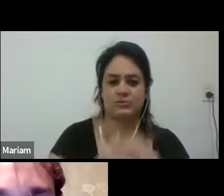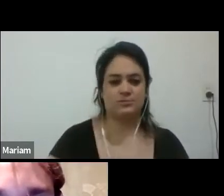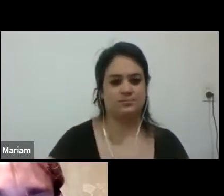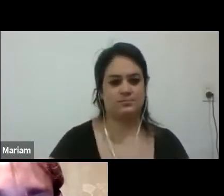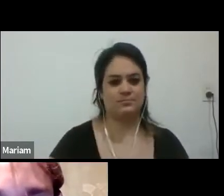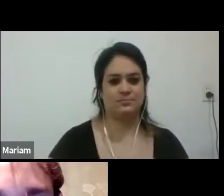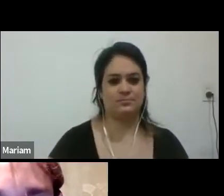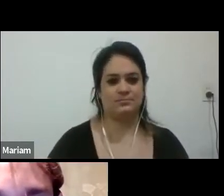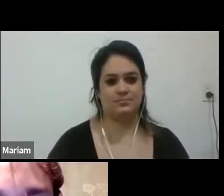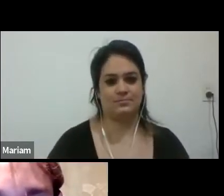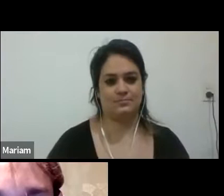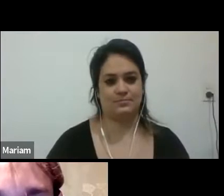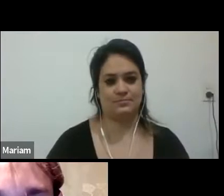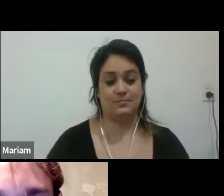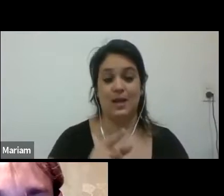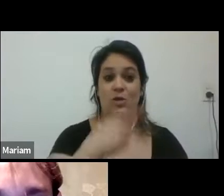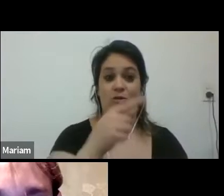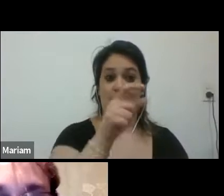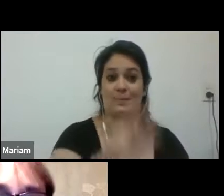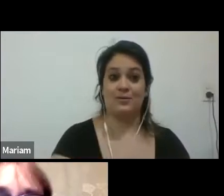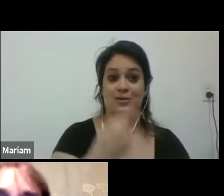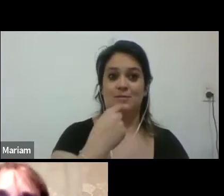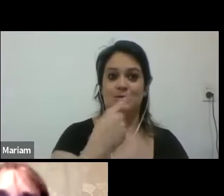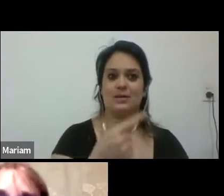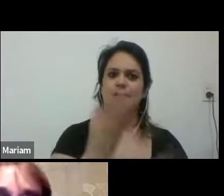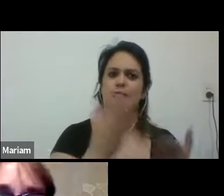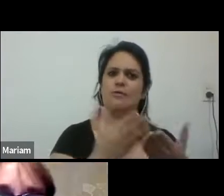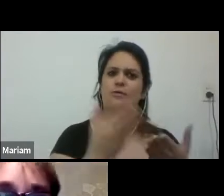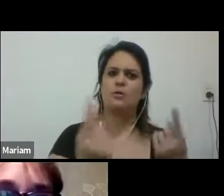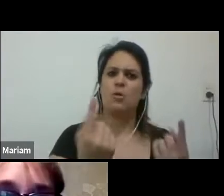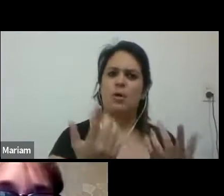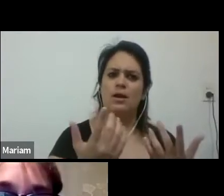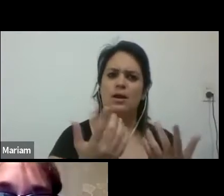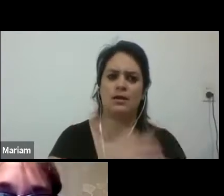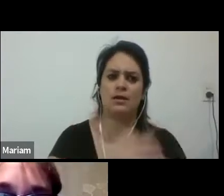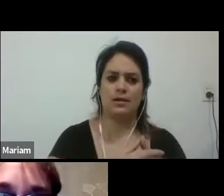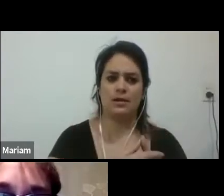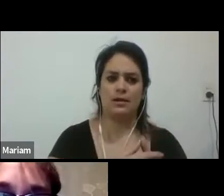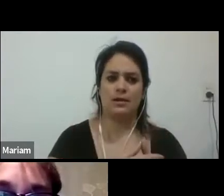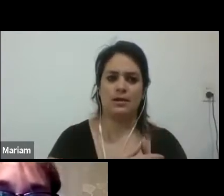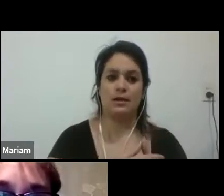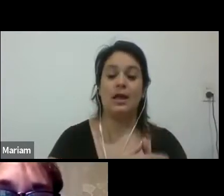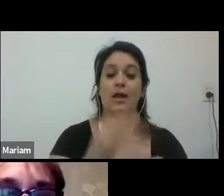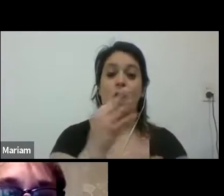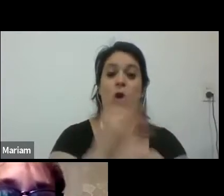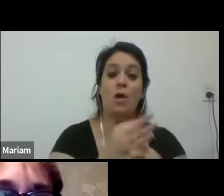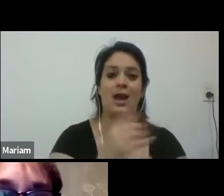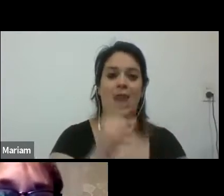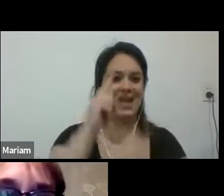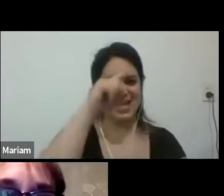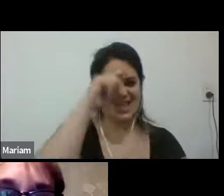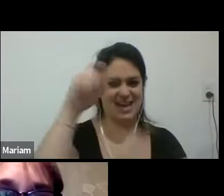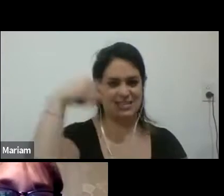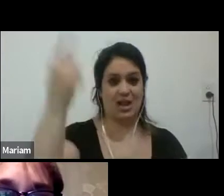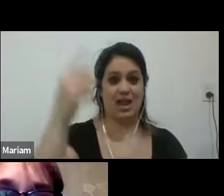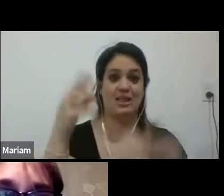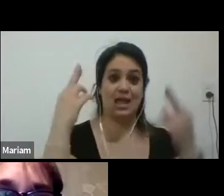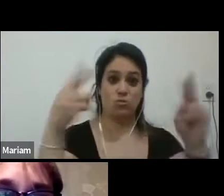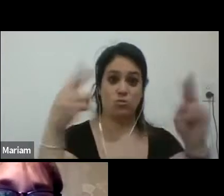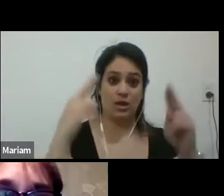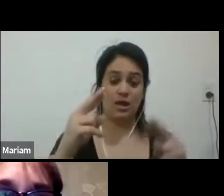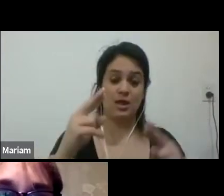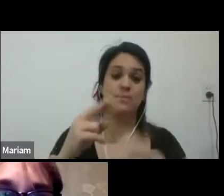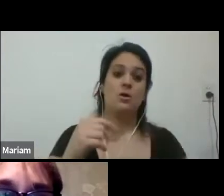pregunta maquilladas de liberto que facultades es lo que comentamos que es la escuela internacional de turismo hotelería y